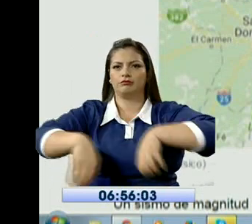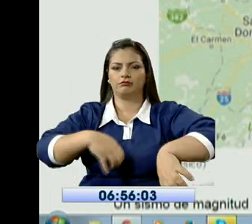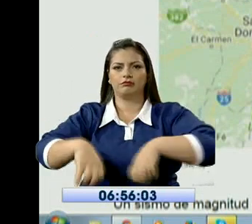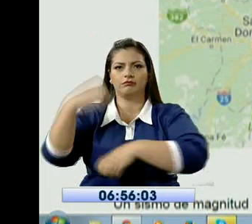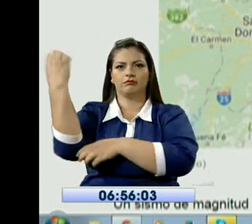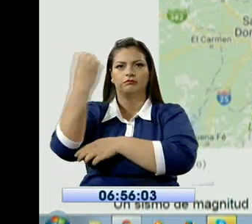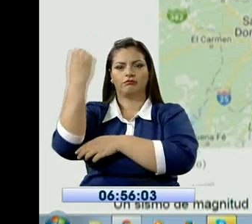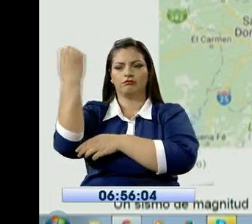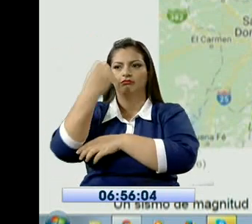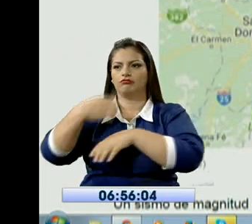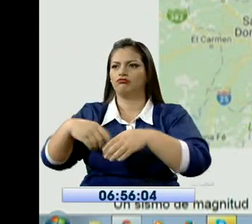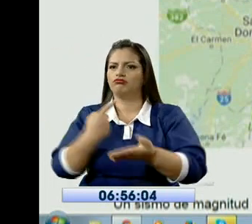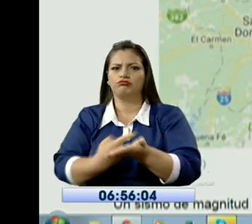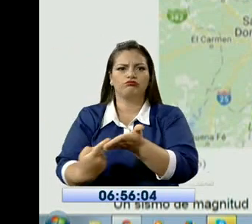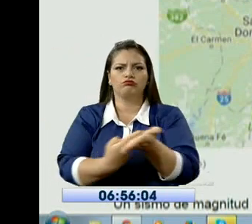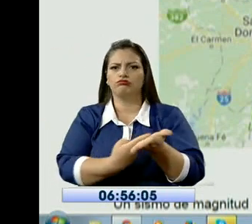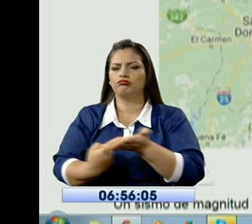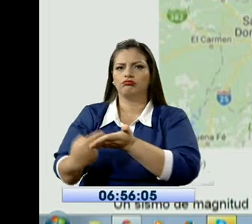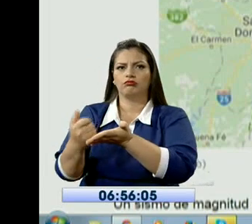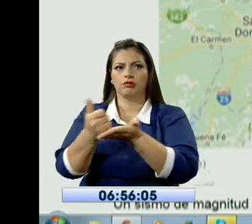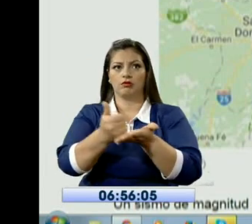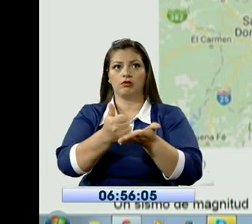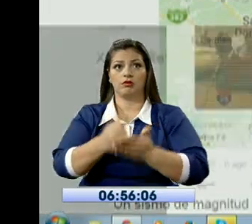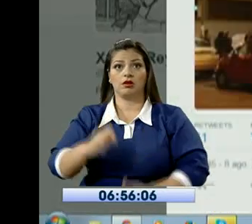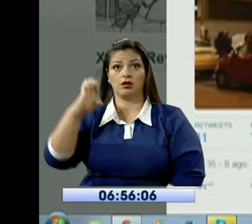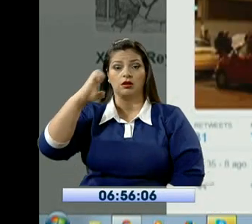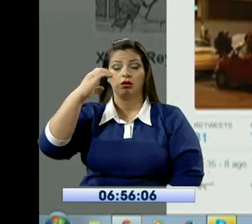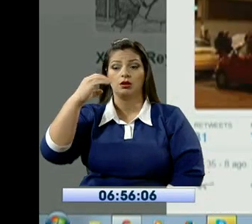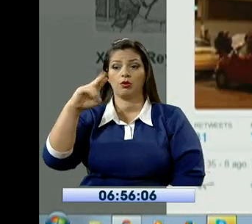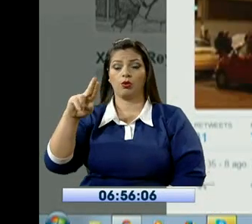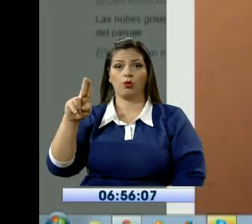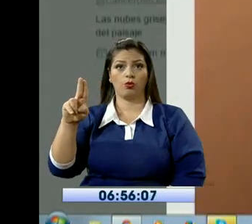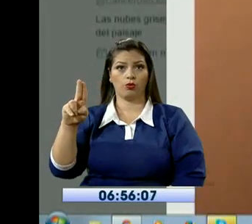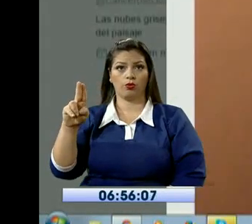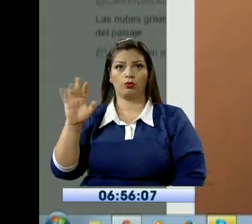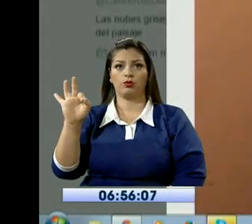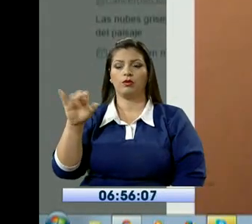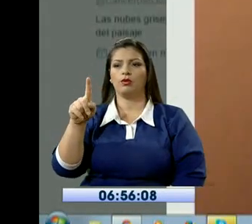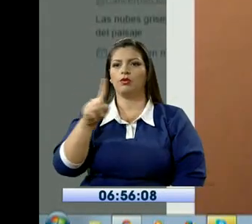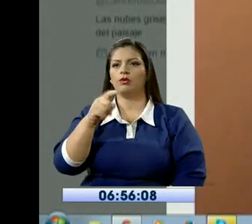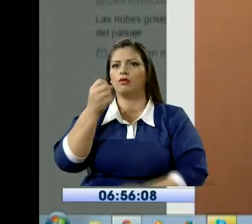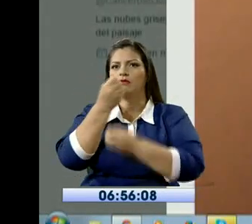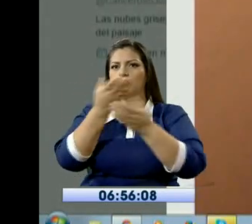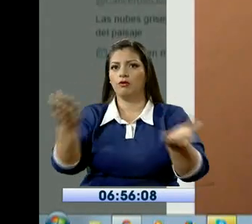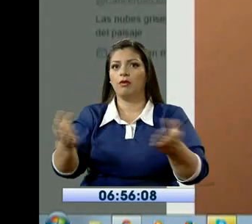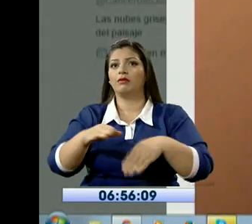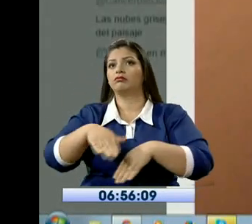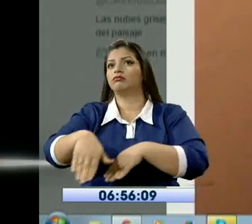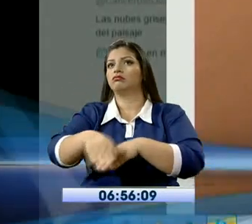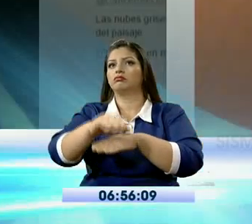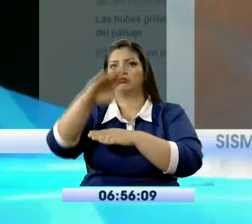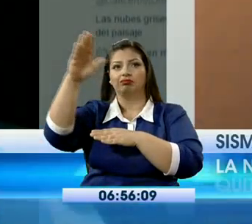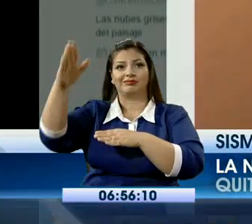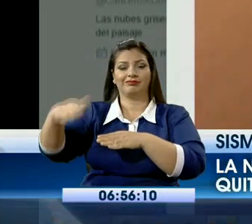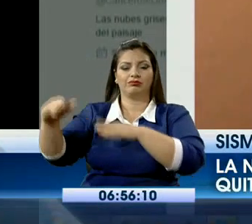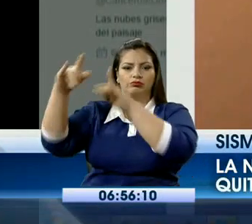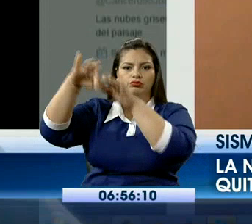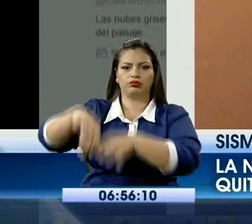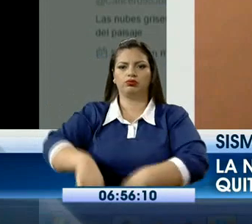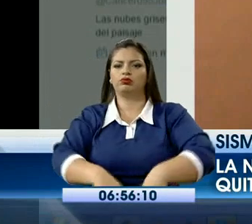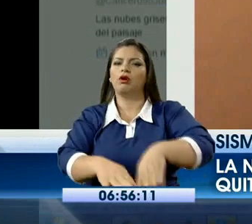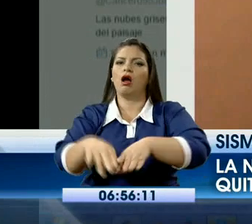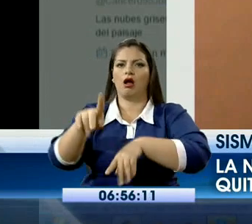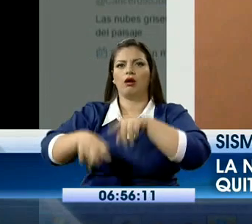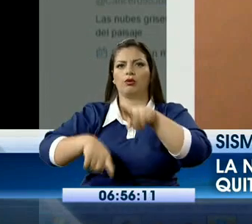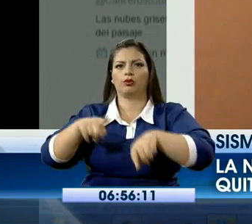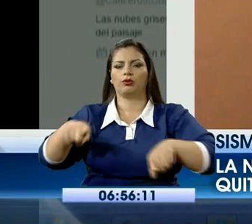911 registró pequeños deslizamientos de tierra en Nayón y Tanda, al nororiente de la capital. Reiteramos, el epicentro se